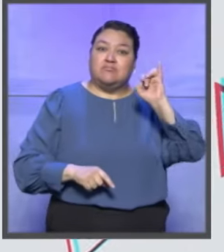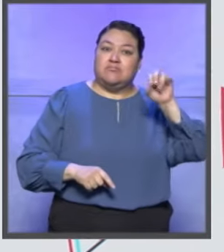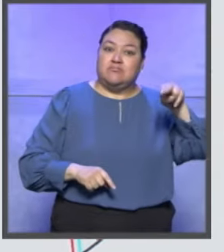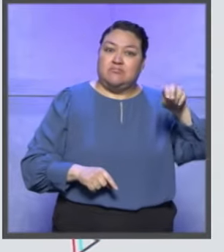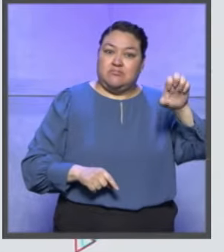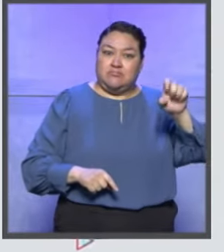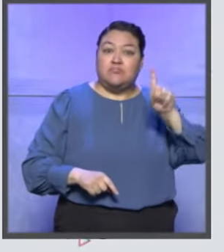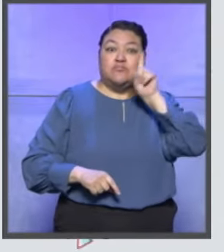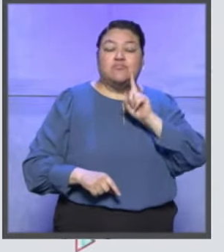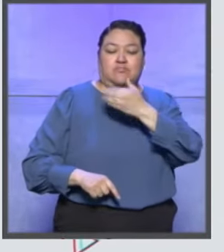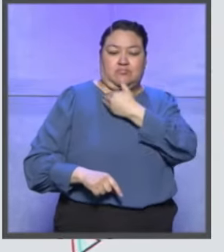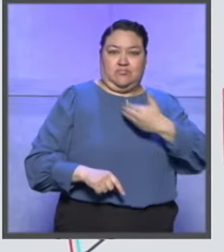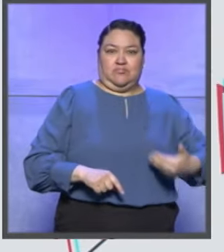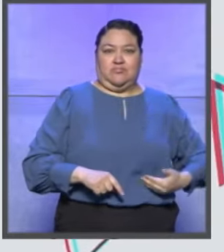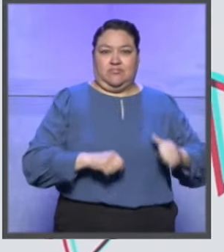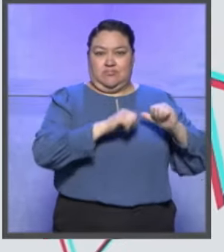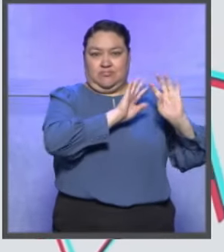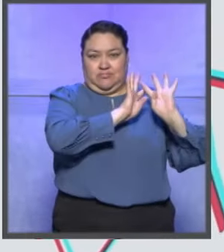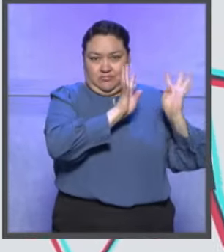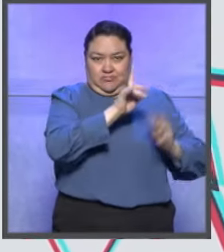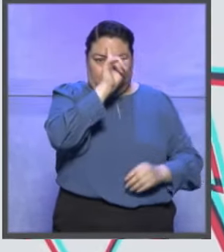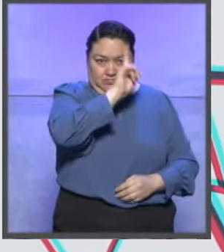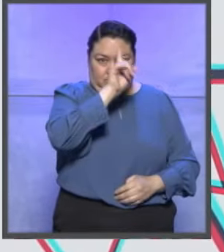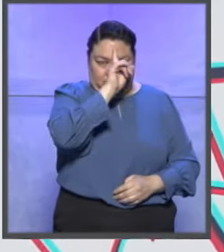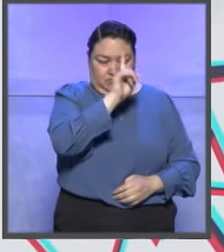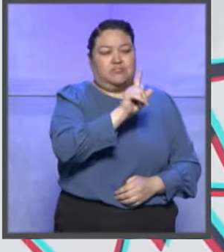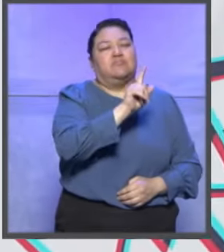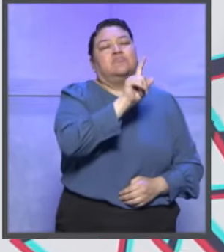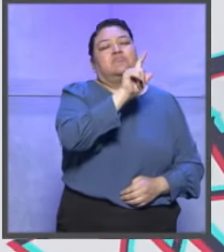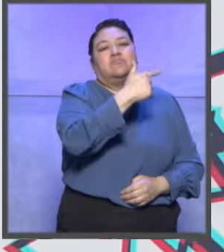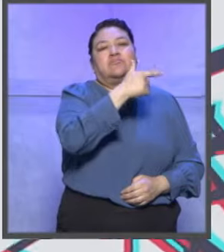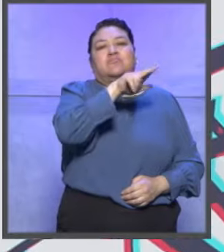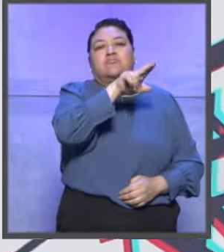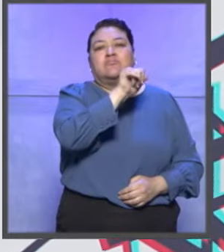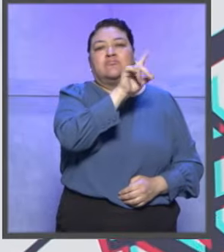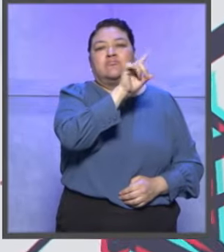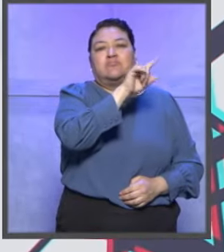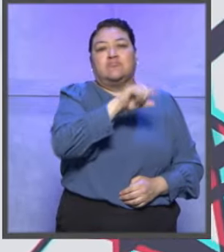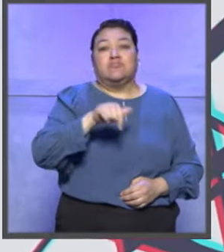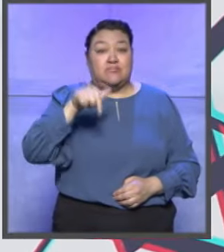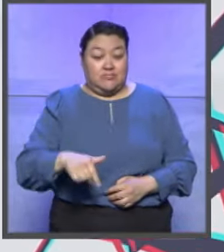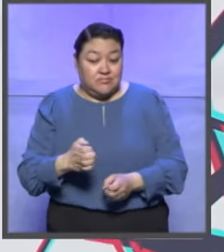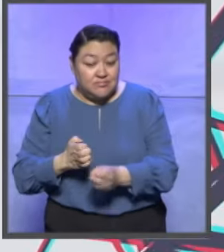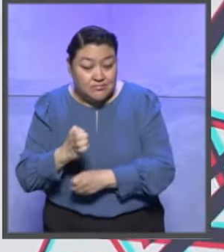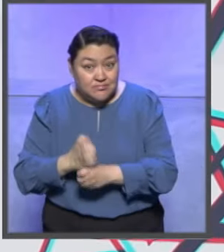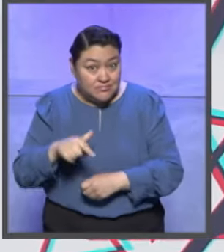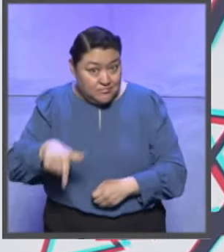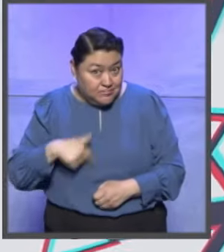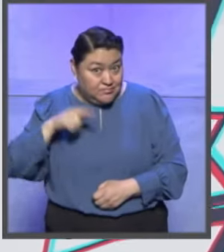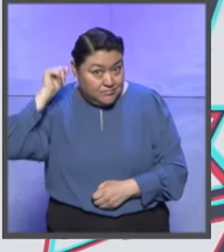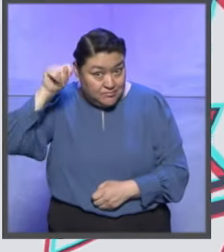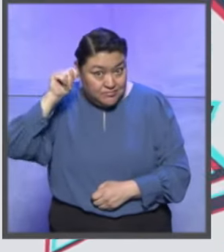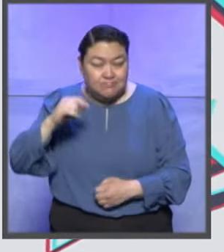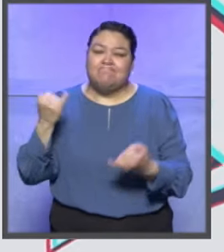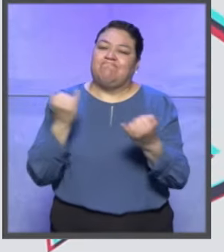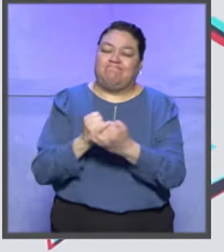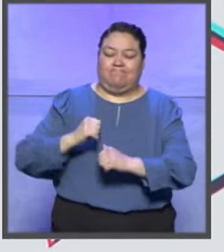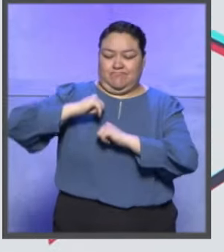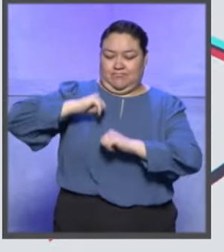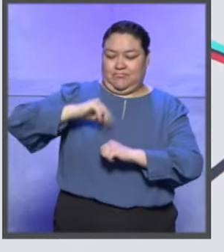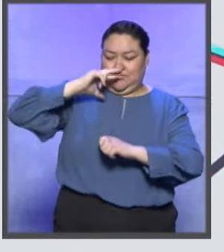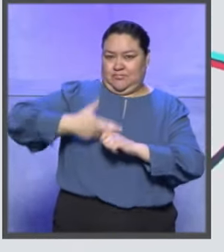Nacional Electoral por la consejera Guadalupe Tadei. Aquí en mi estado, en Tabasco, también las